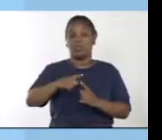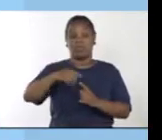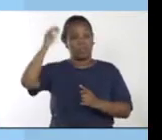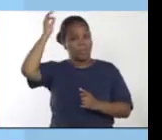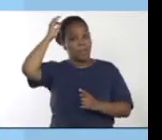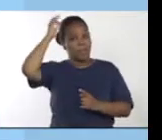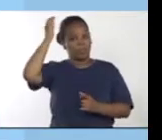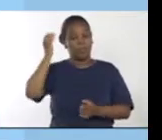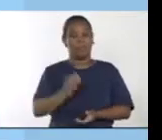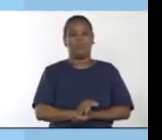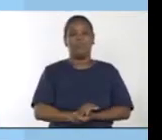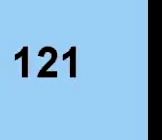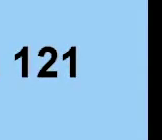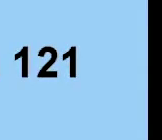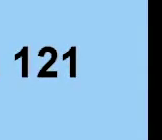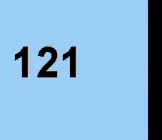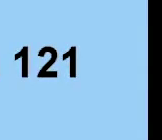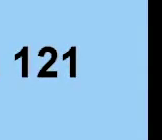libro de español.